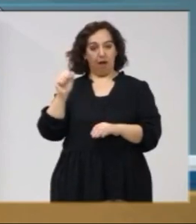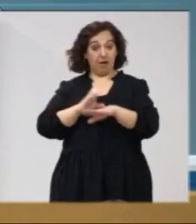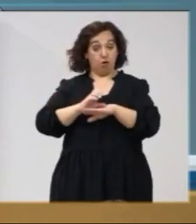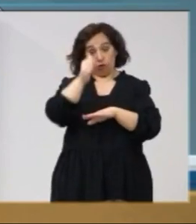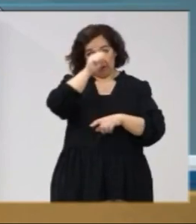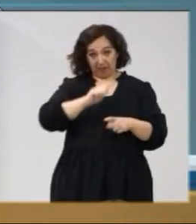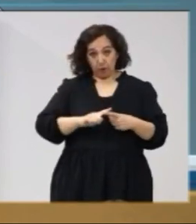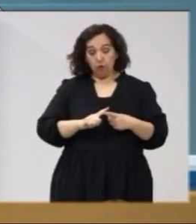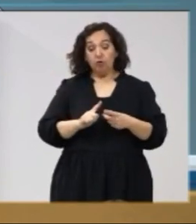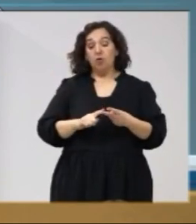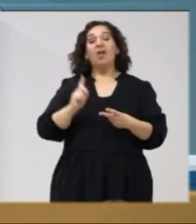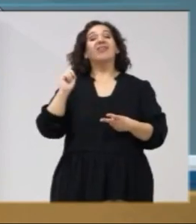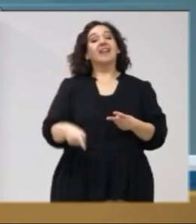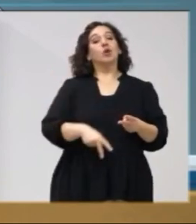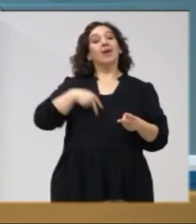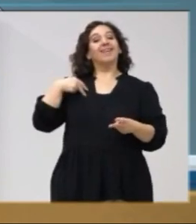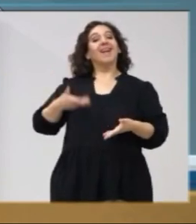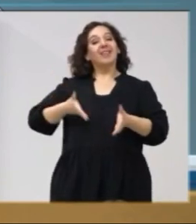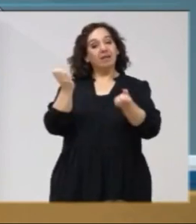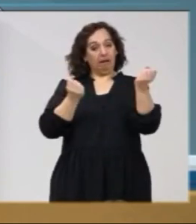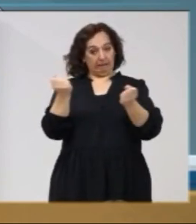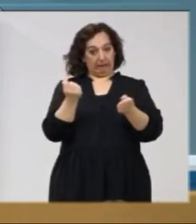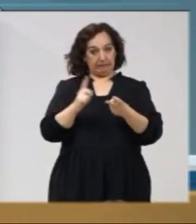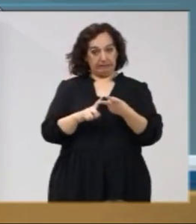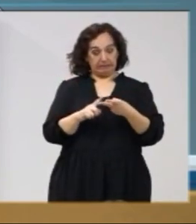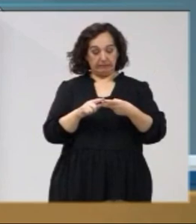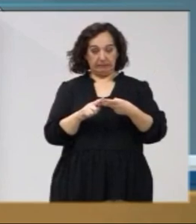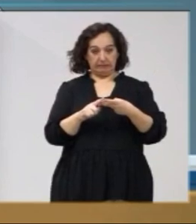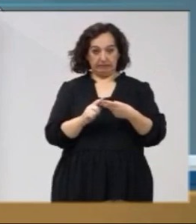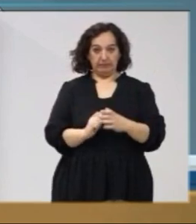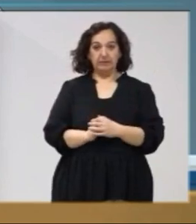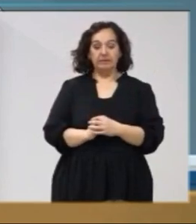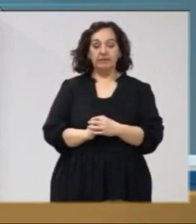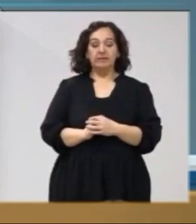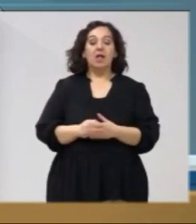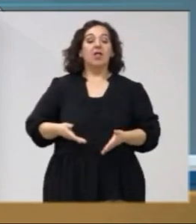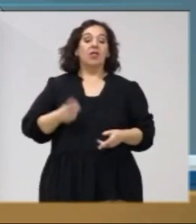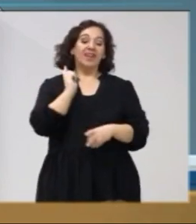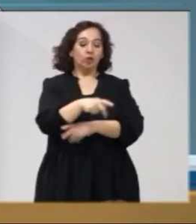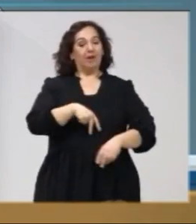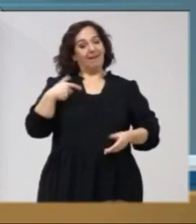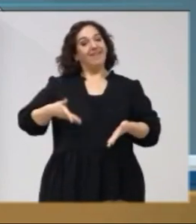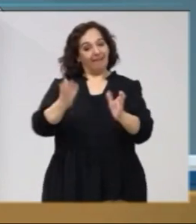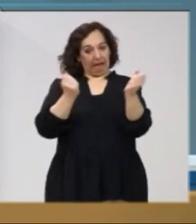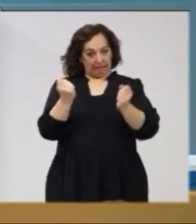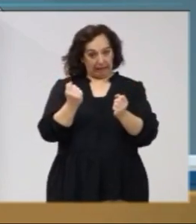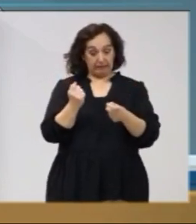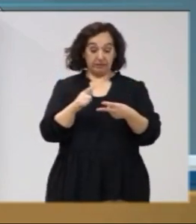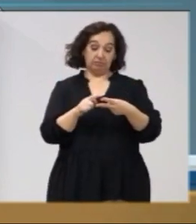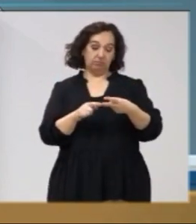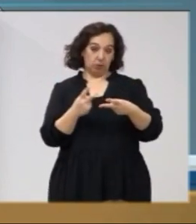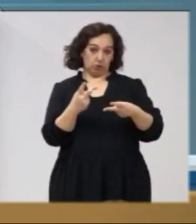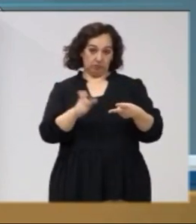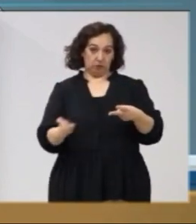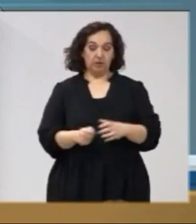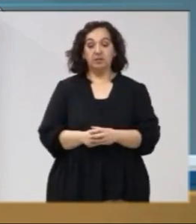y el director general de carreteras. Director general de carreteras, hombre al